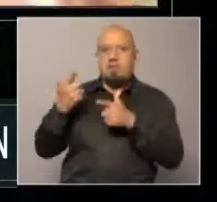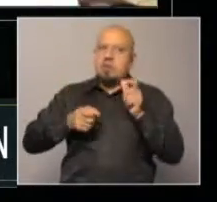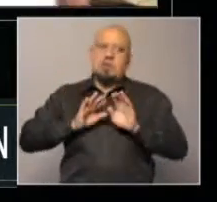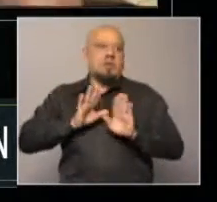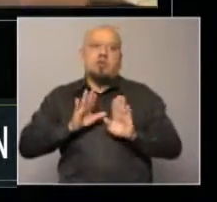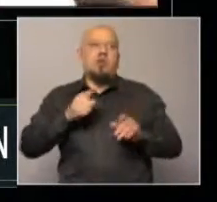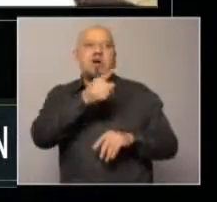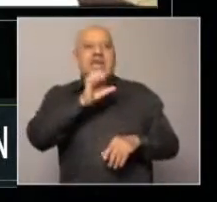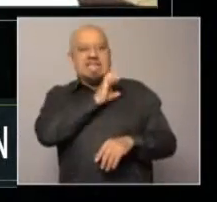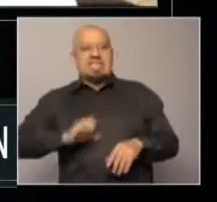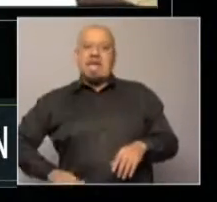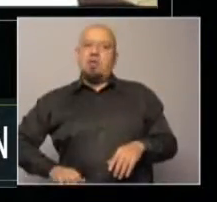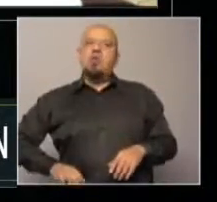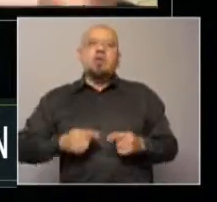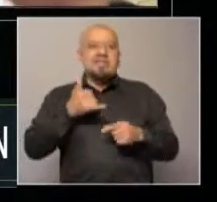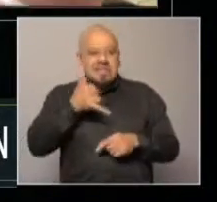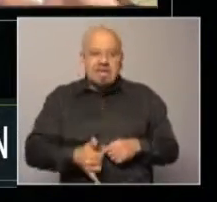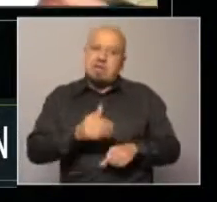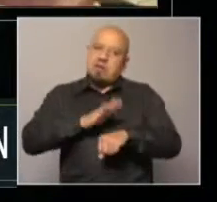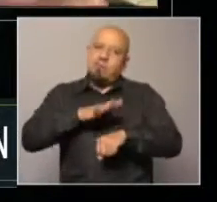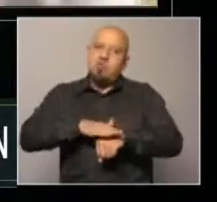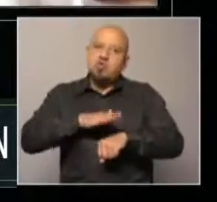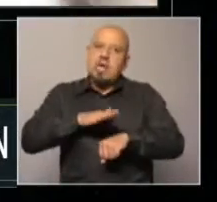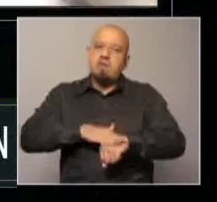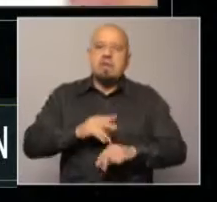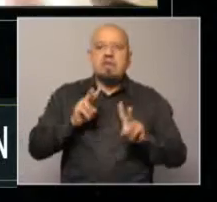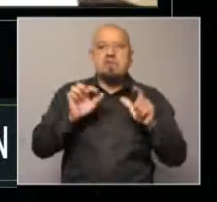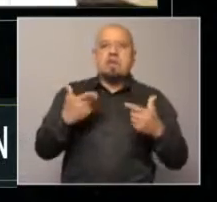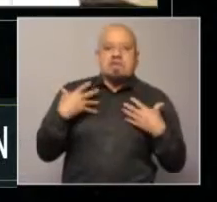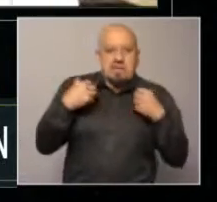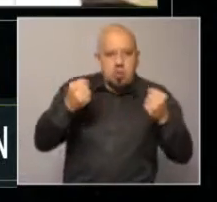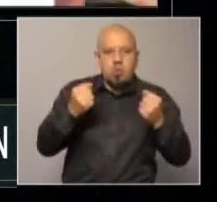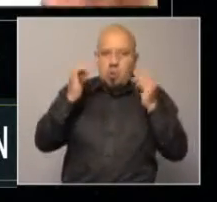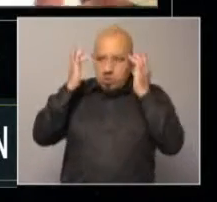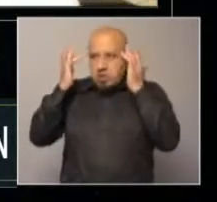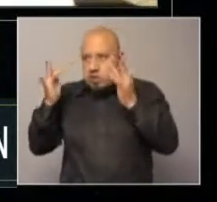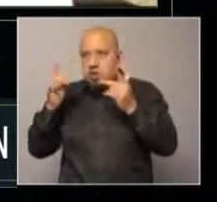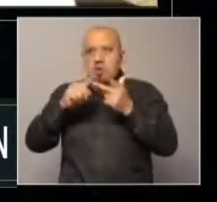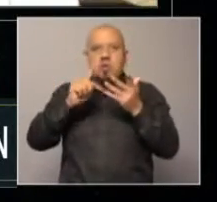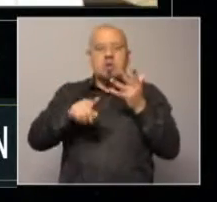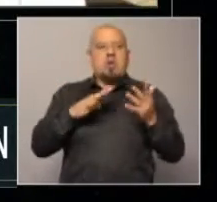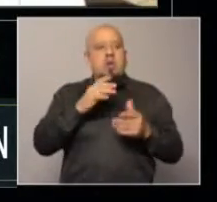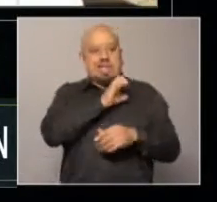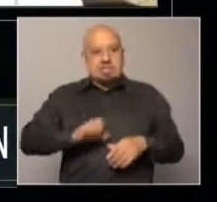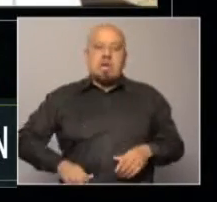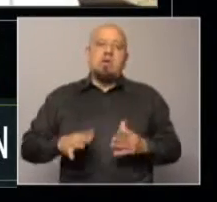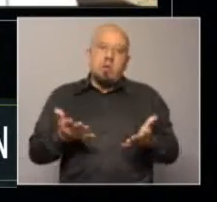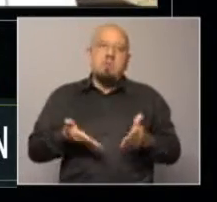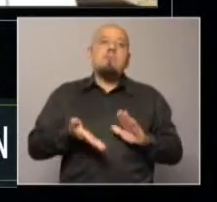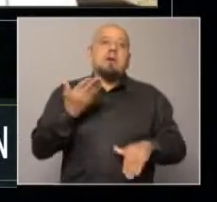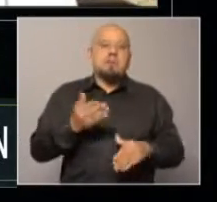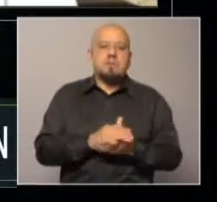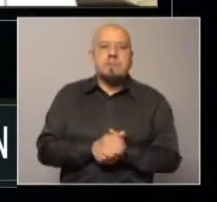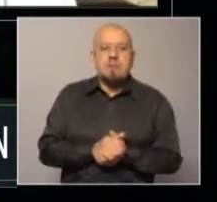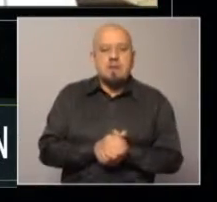más salud, más pensiones. Esas son las demandas, es decir, más un poco más de Estado de bienestar. Ahora, Claudio, pero iría